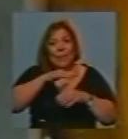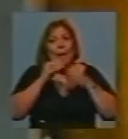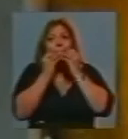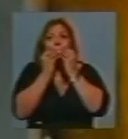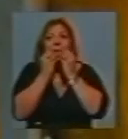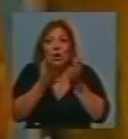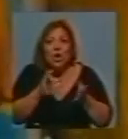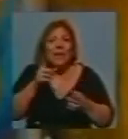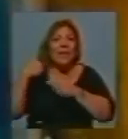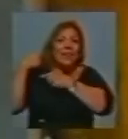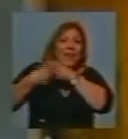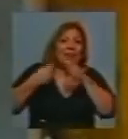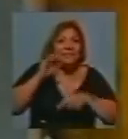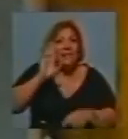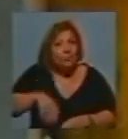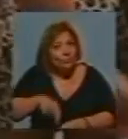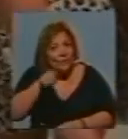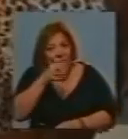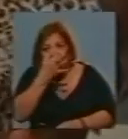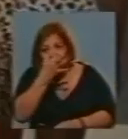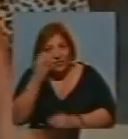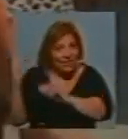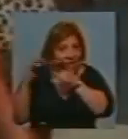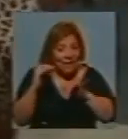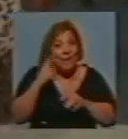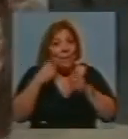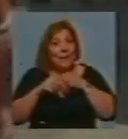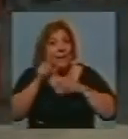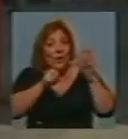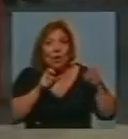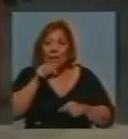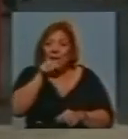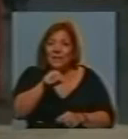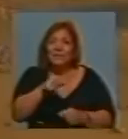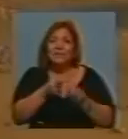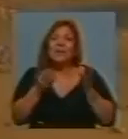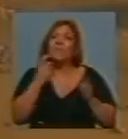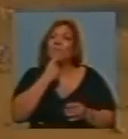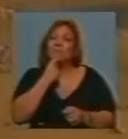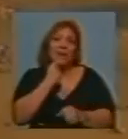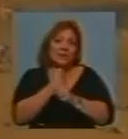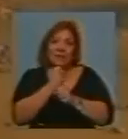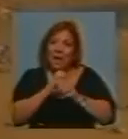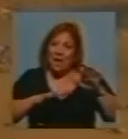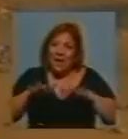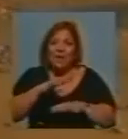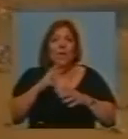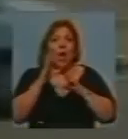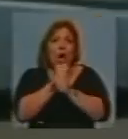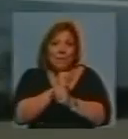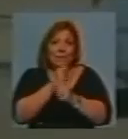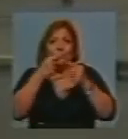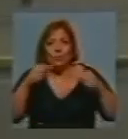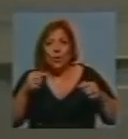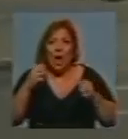esta ciudad de herencia africana, pero sus vecinos siguen señalándola como una de las cuentas pendientes, junto al transporte público.